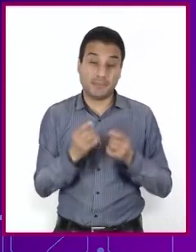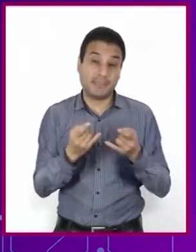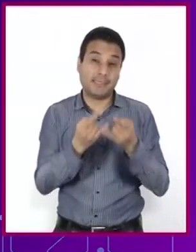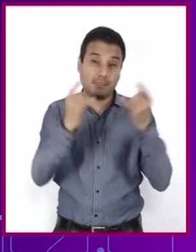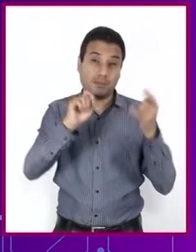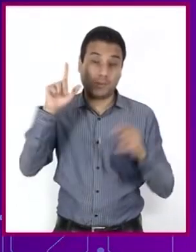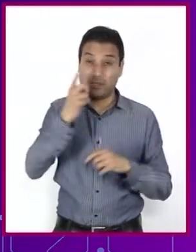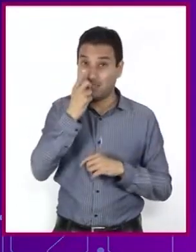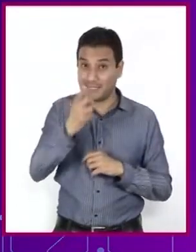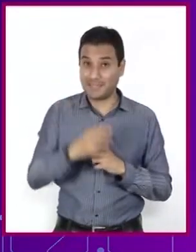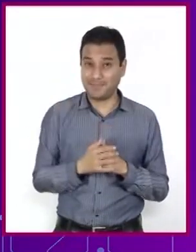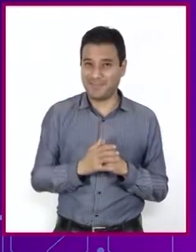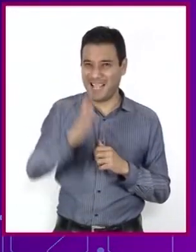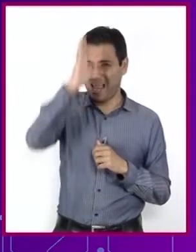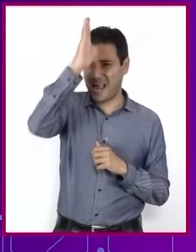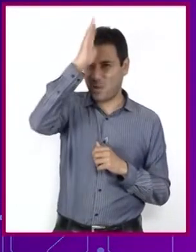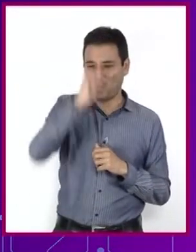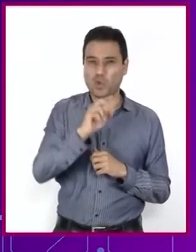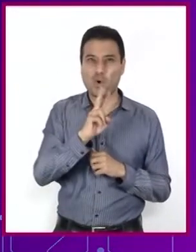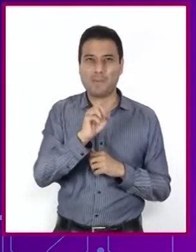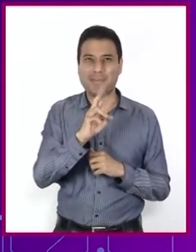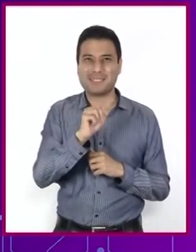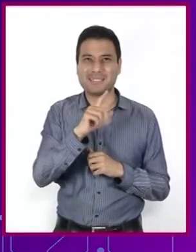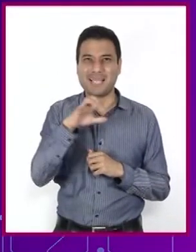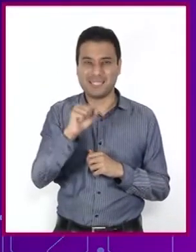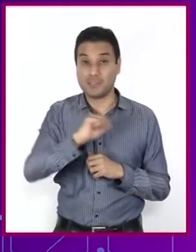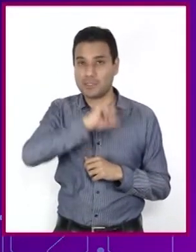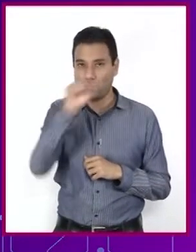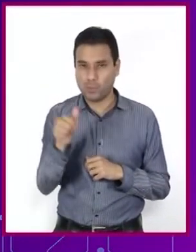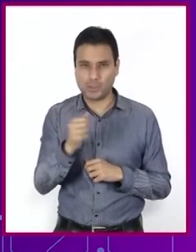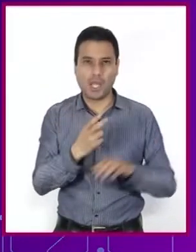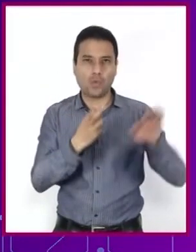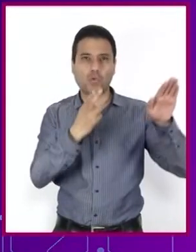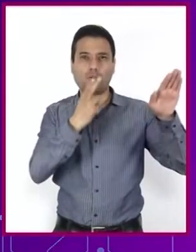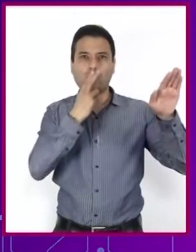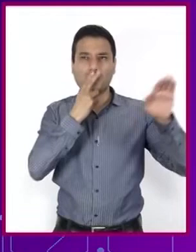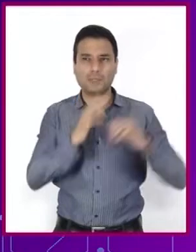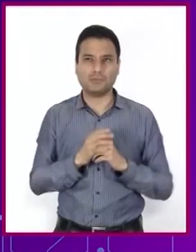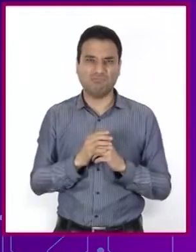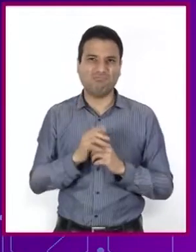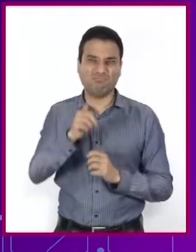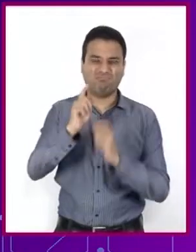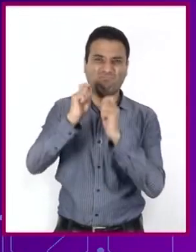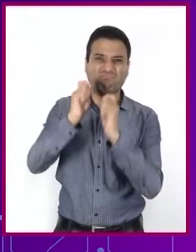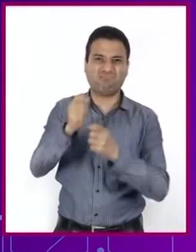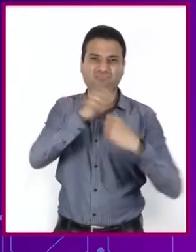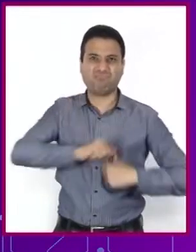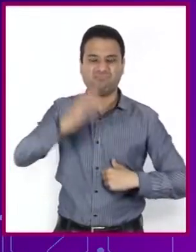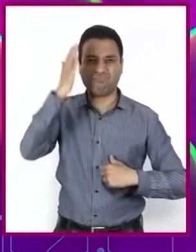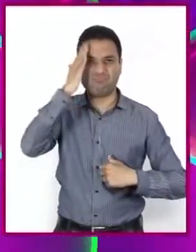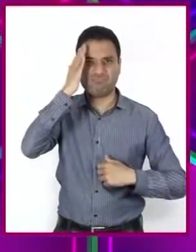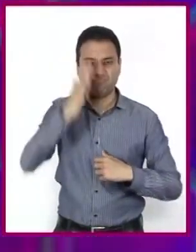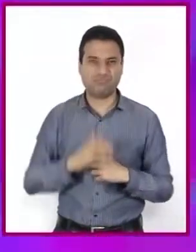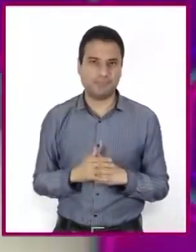el Tratado de Versalles contribuyó a la ascensión al poder de Adolfo Hitler y condicionó el futuro de Europa.